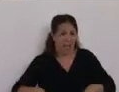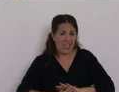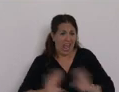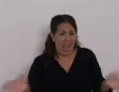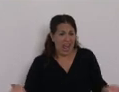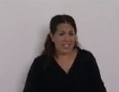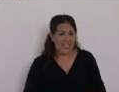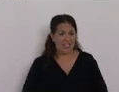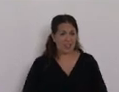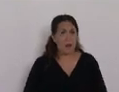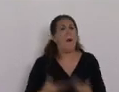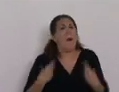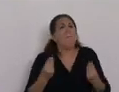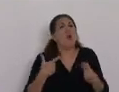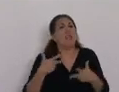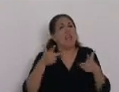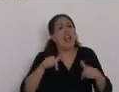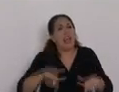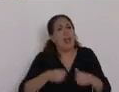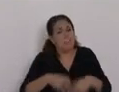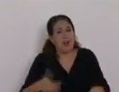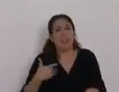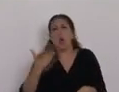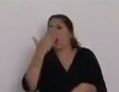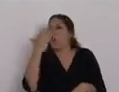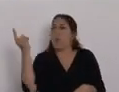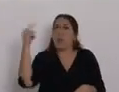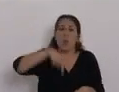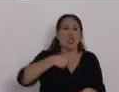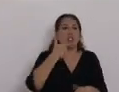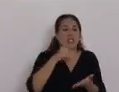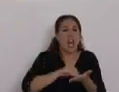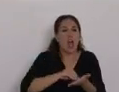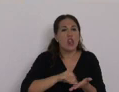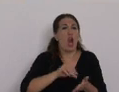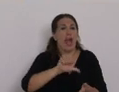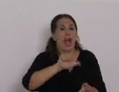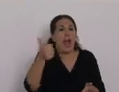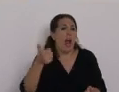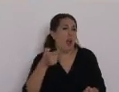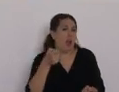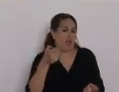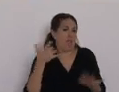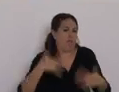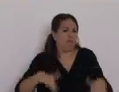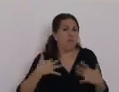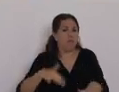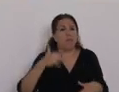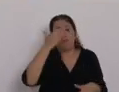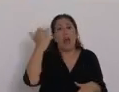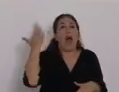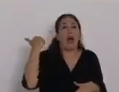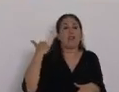larga introducción? Viniendo de Córdoba, siendo senador y habiendo tenido un triunfo casi rutilante hace no menos de